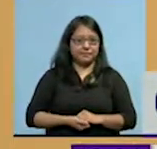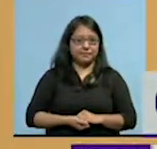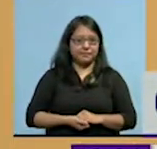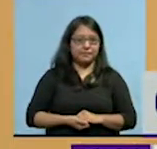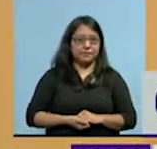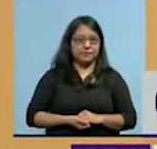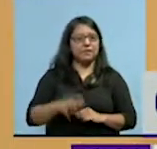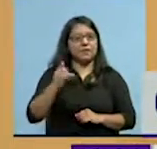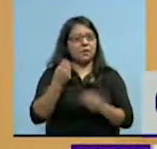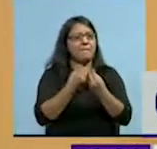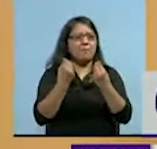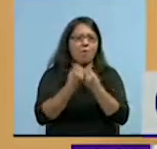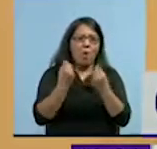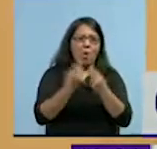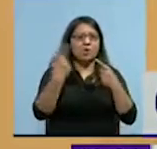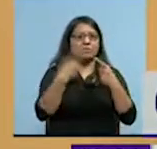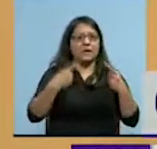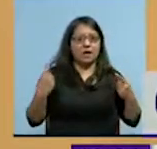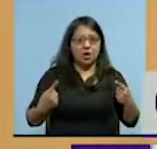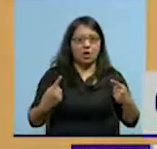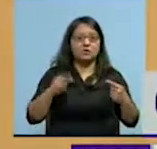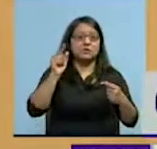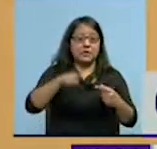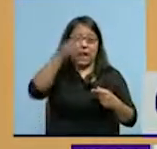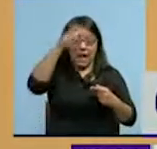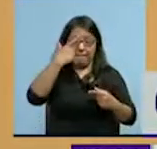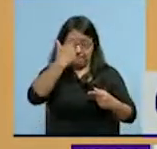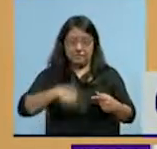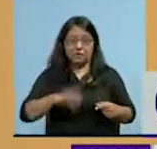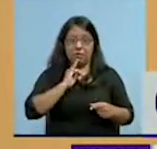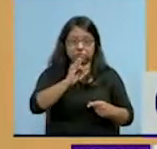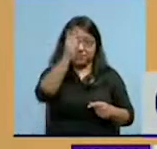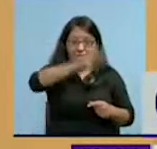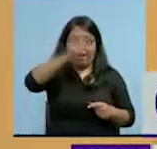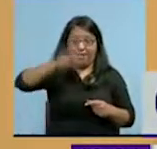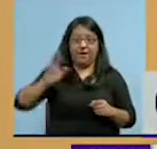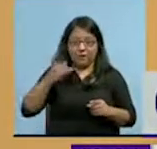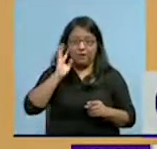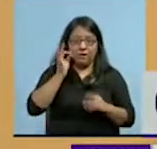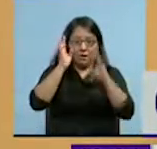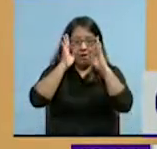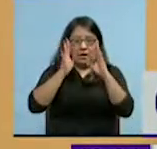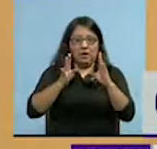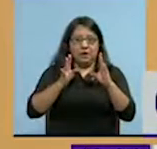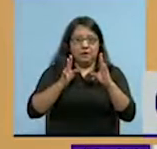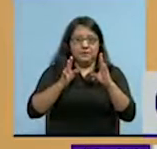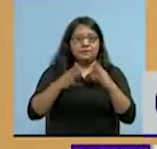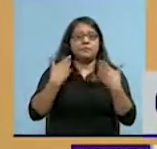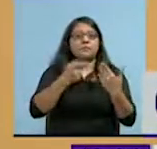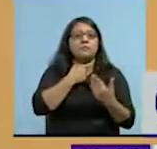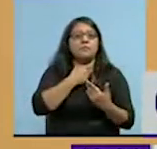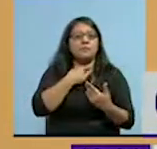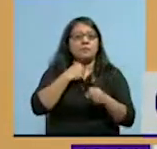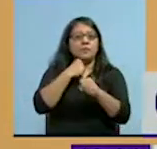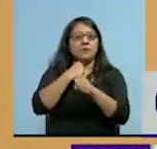muchas cosas no sobre todo creo que el factor humano es una de las cosas que uno siempre tiene que tener muy presente para poder encarar